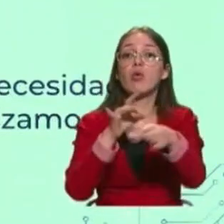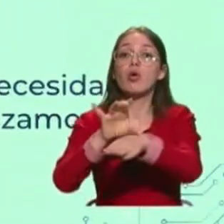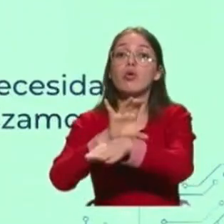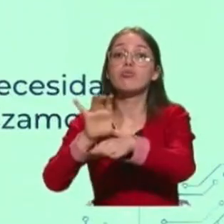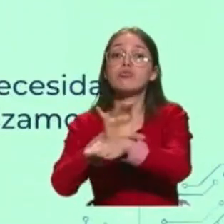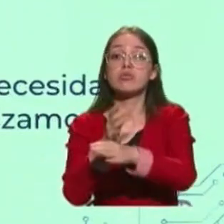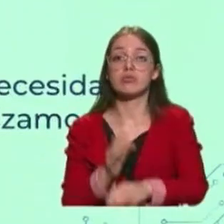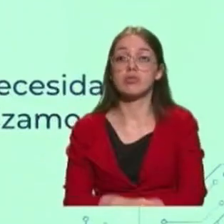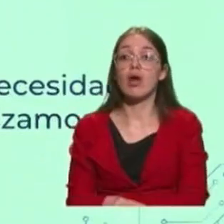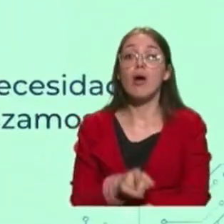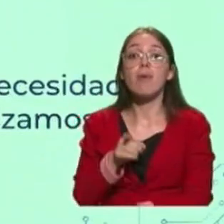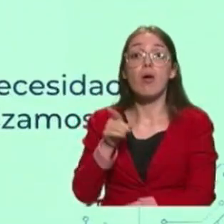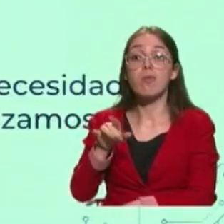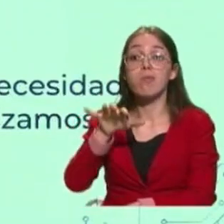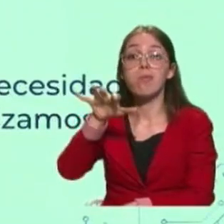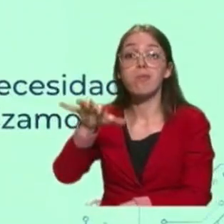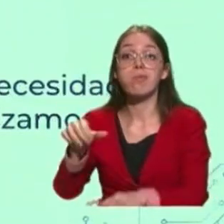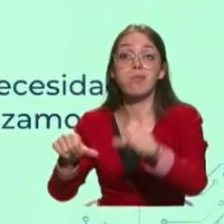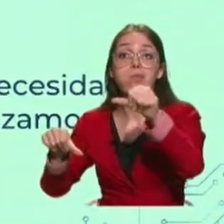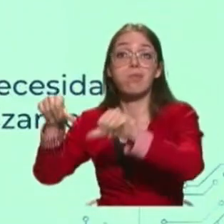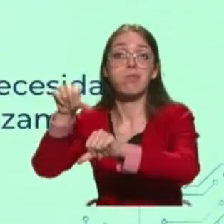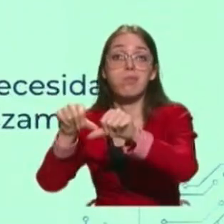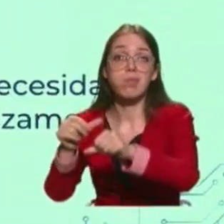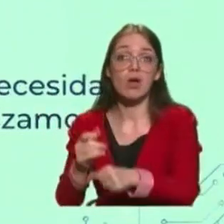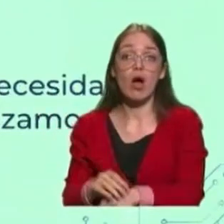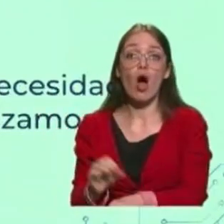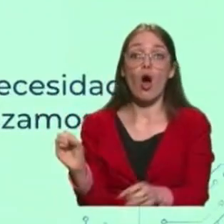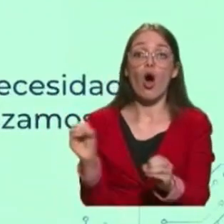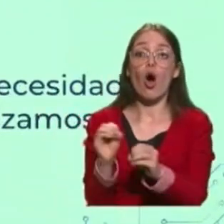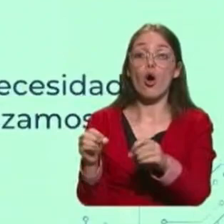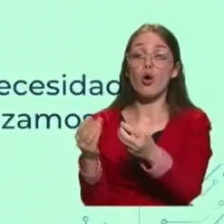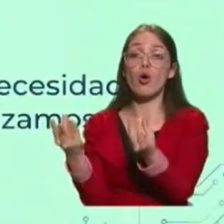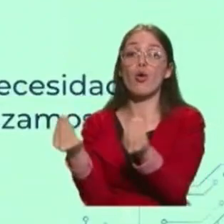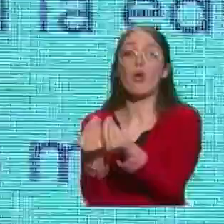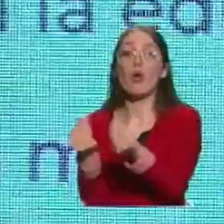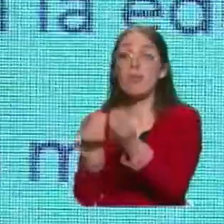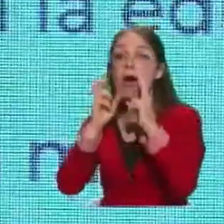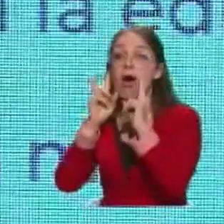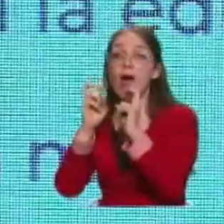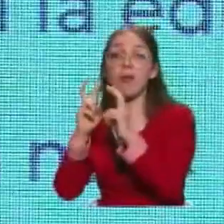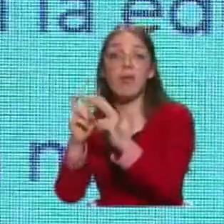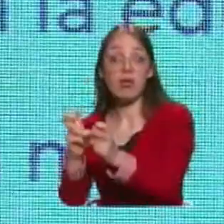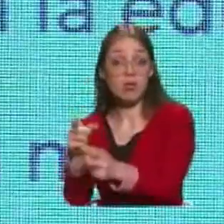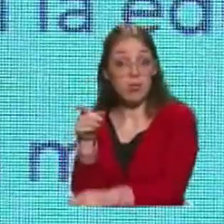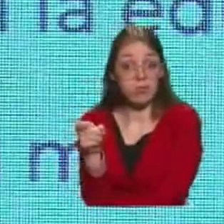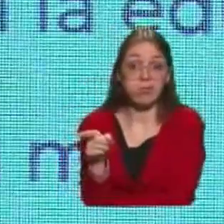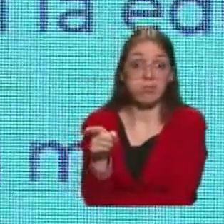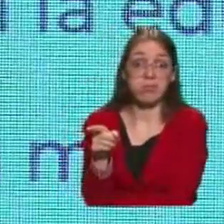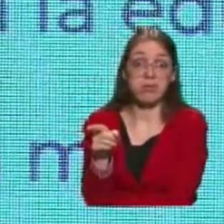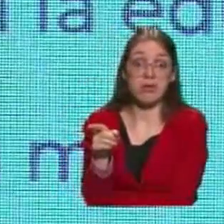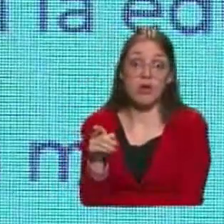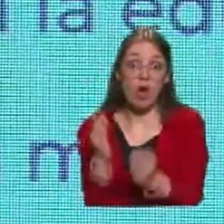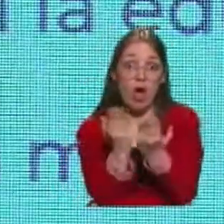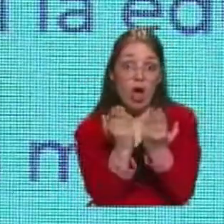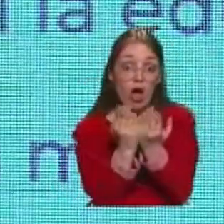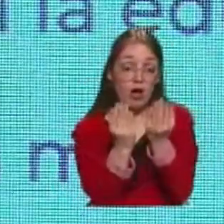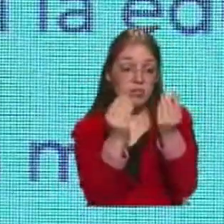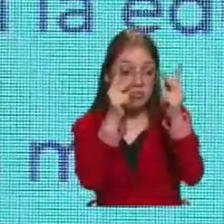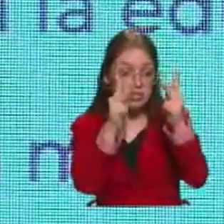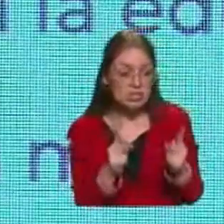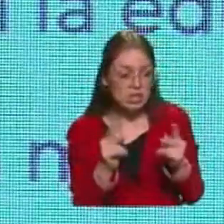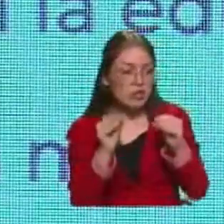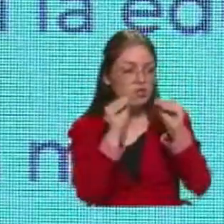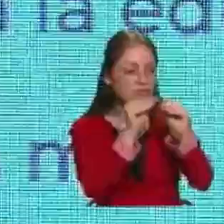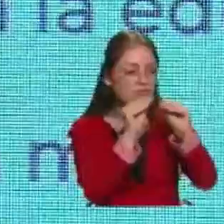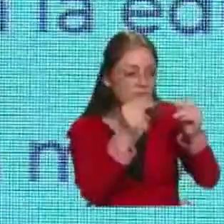laboratorios son los grupos de investigación no hay apoyo de herramientas tecnológicas que permitan a los estudiantes a partir de su creatividad